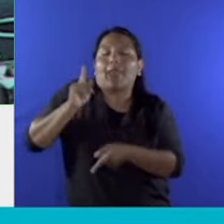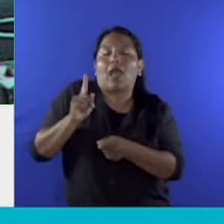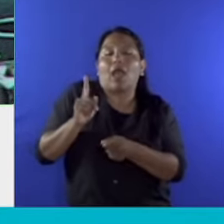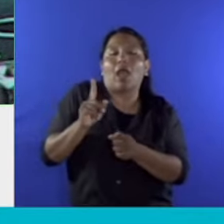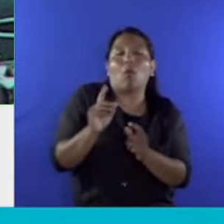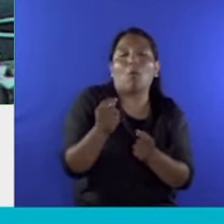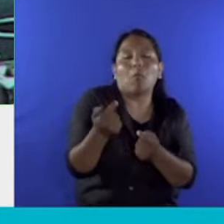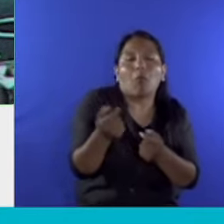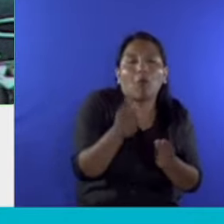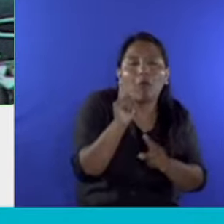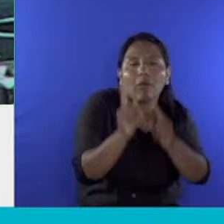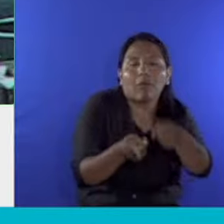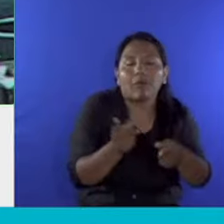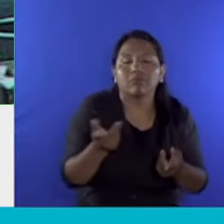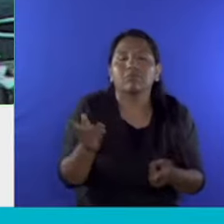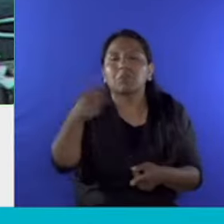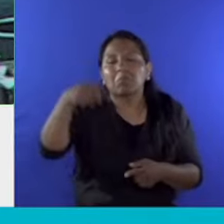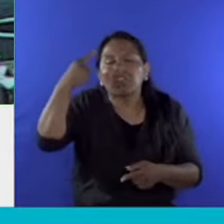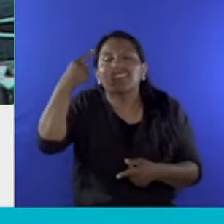¿Qué piensan ustedes?